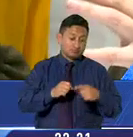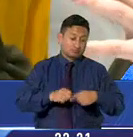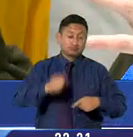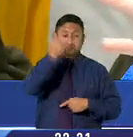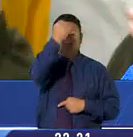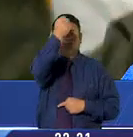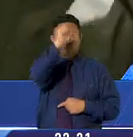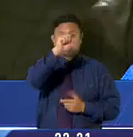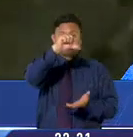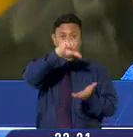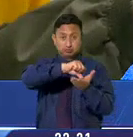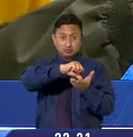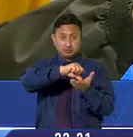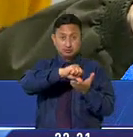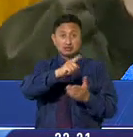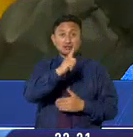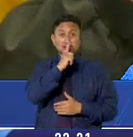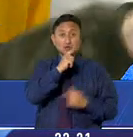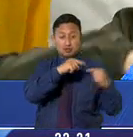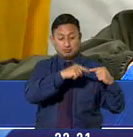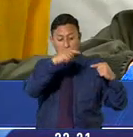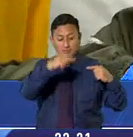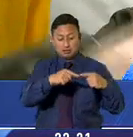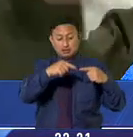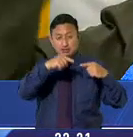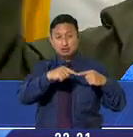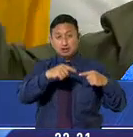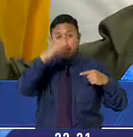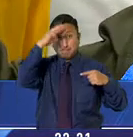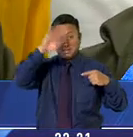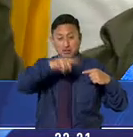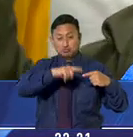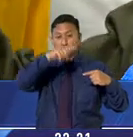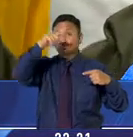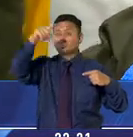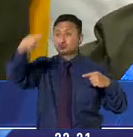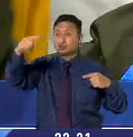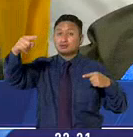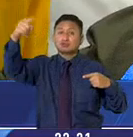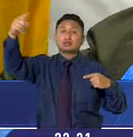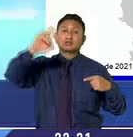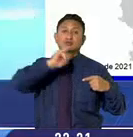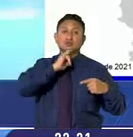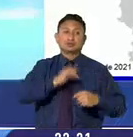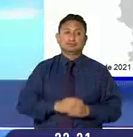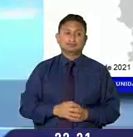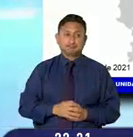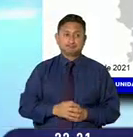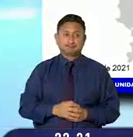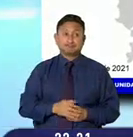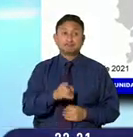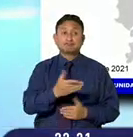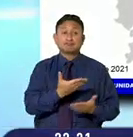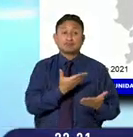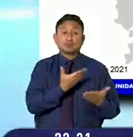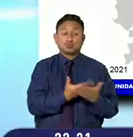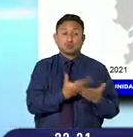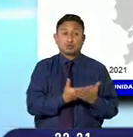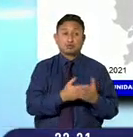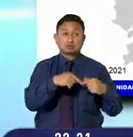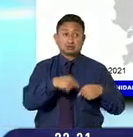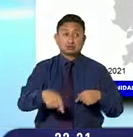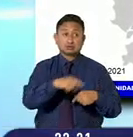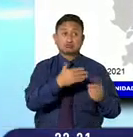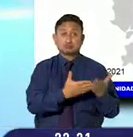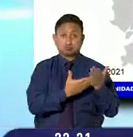Centro, Latacunga, Latacunga, México y México, Estados Unidos. Entre las evidencias que servirán para sustentar